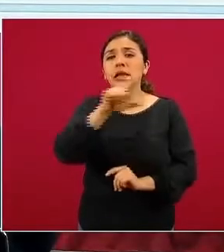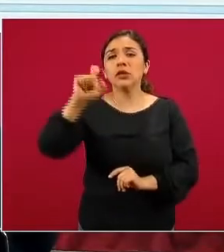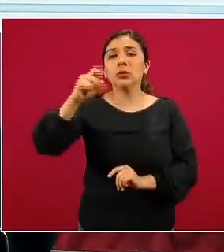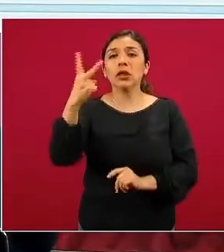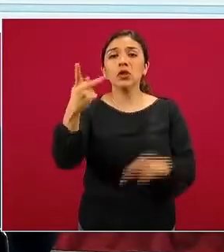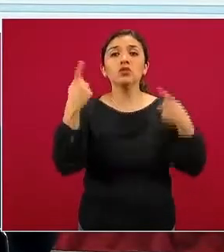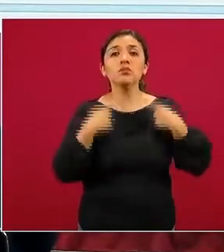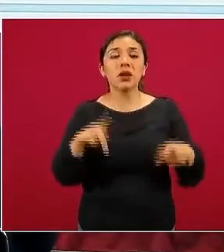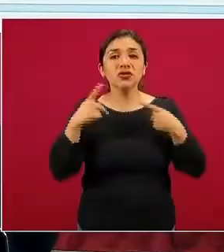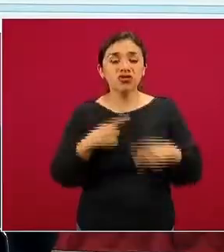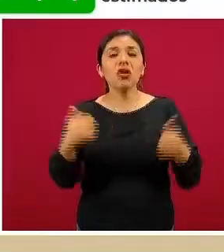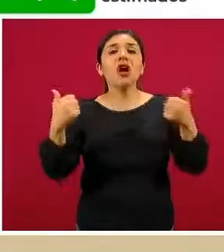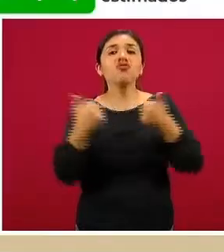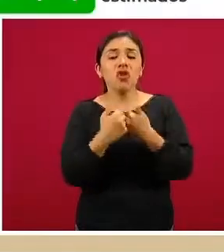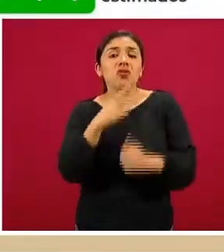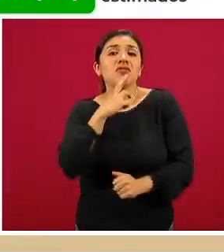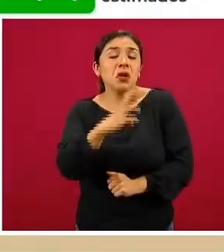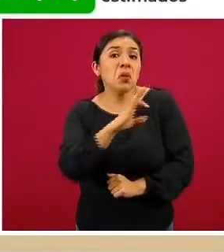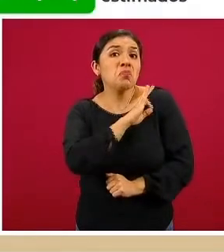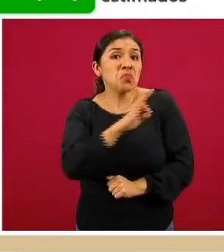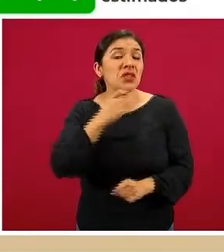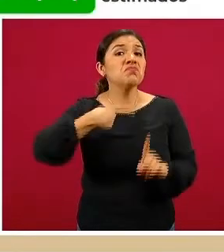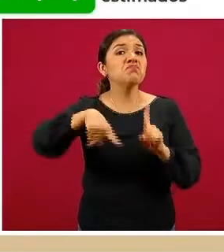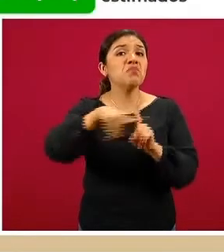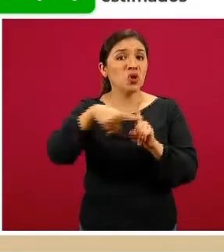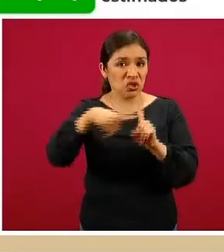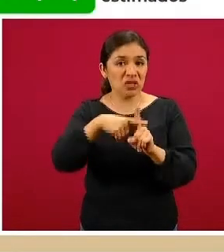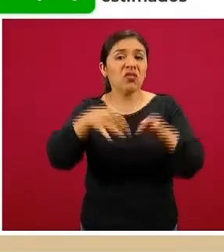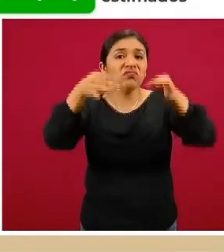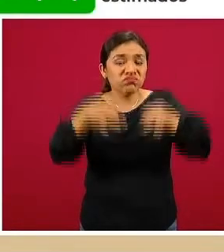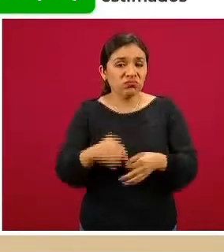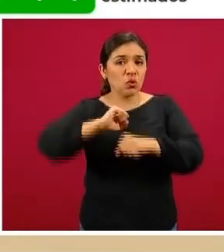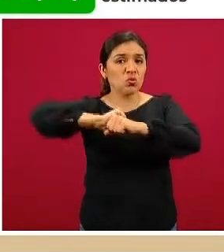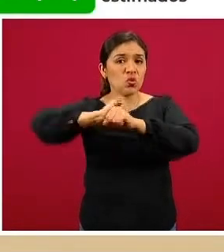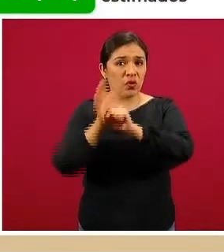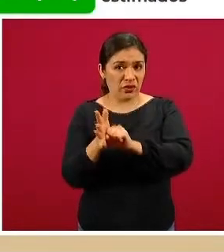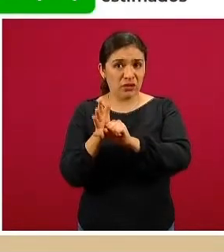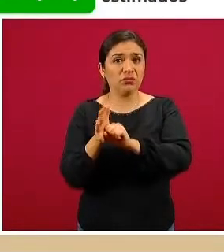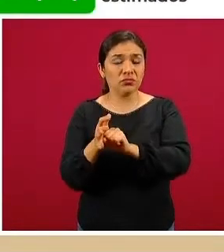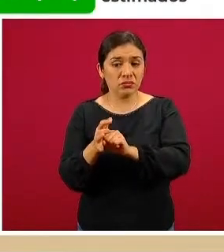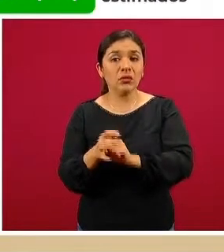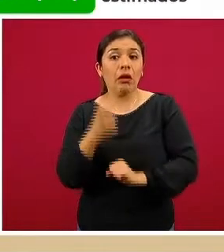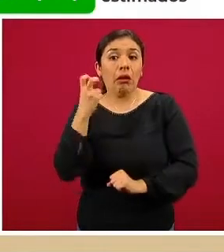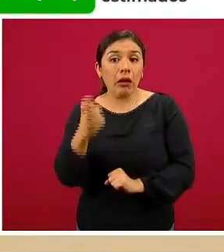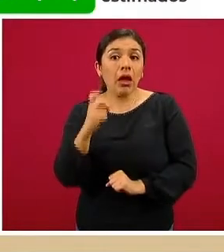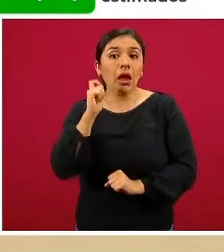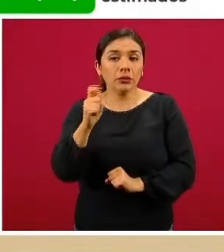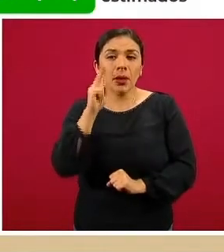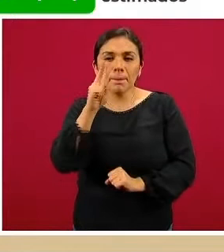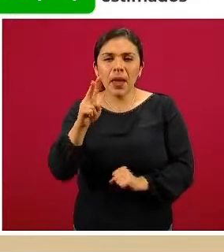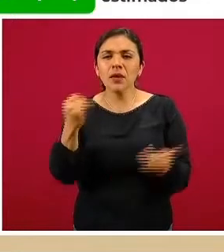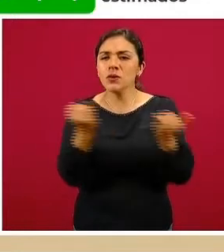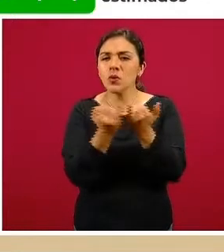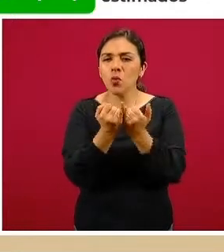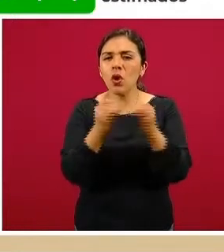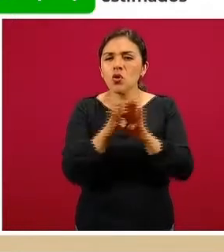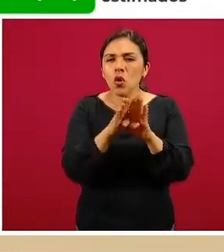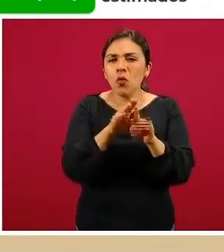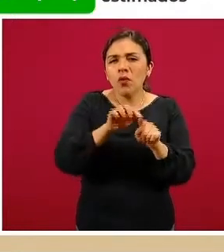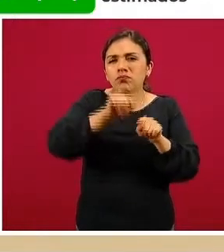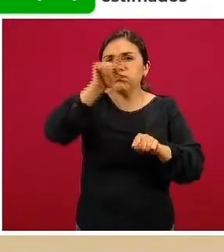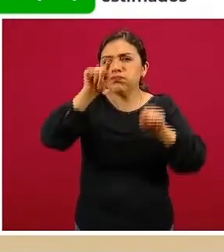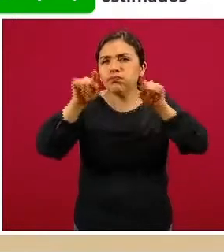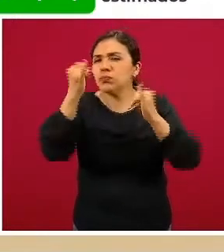949.722 personas que ya pudieran ser casos confirmados de COVID-19, y precisamente las vemos también distribuidas